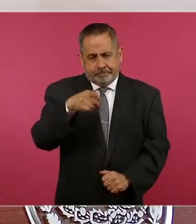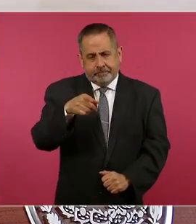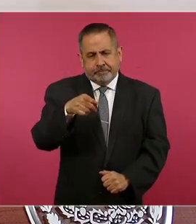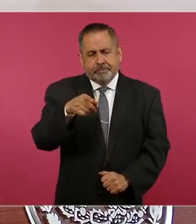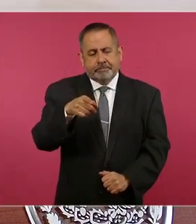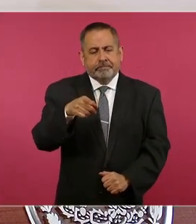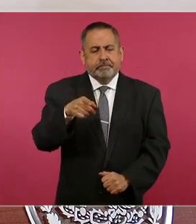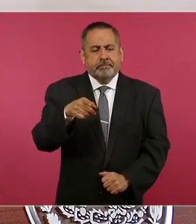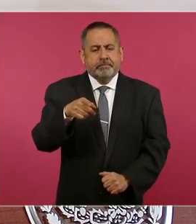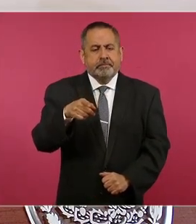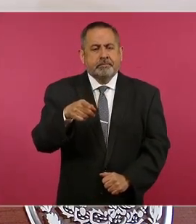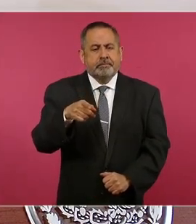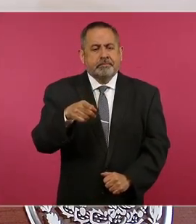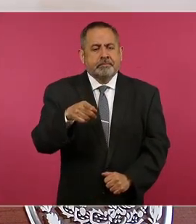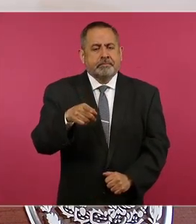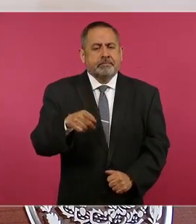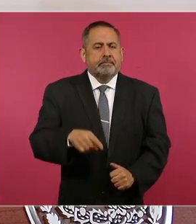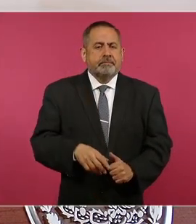cuánto